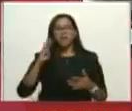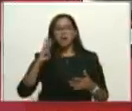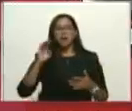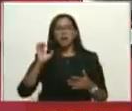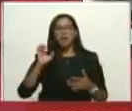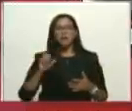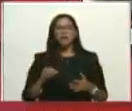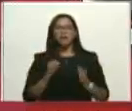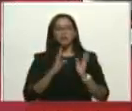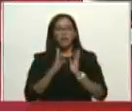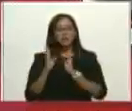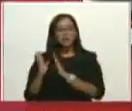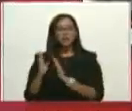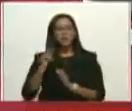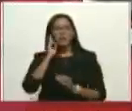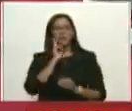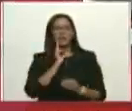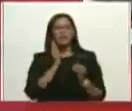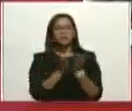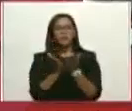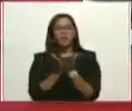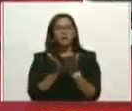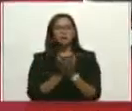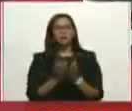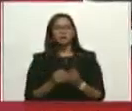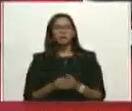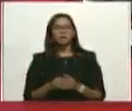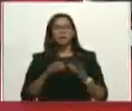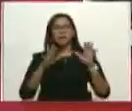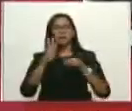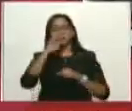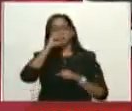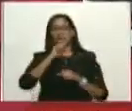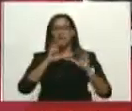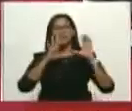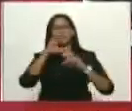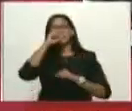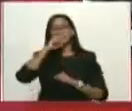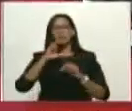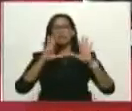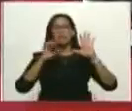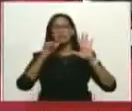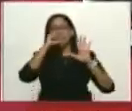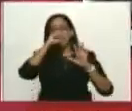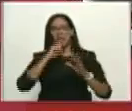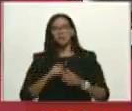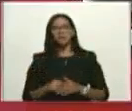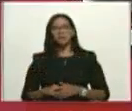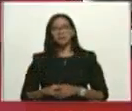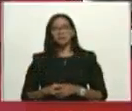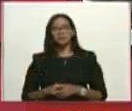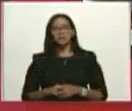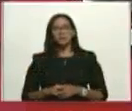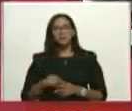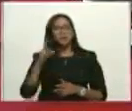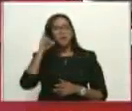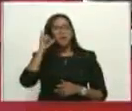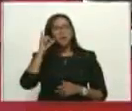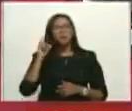Organización Bolivariana de Estudiantes, 14 años, 15 años, 16 años, y uno los